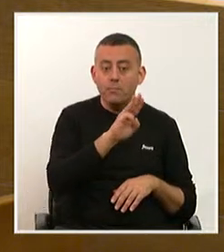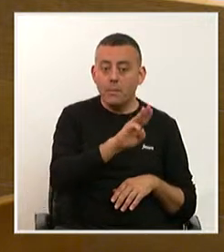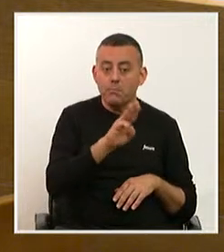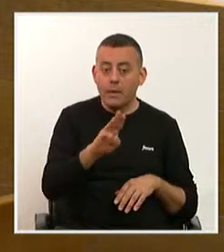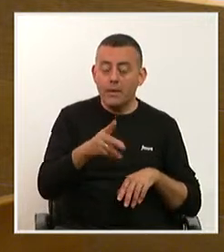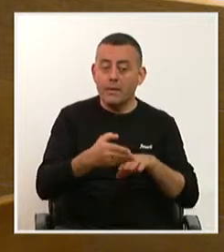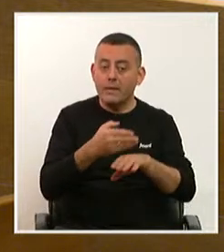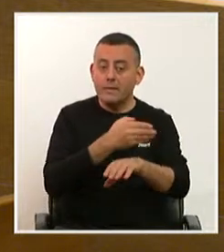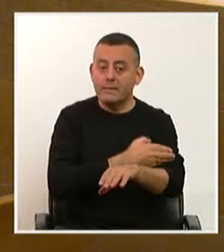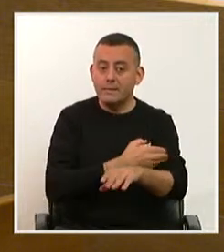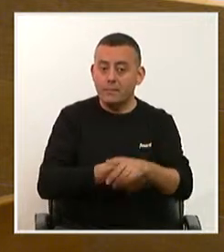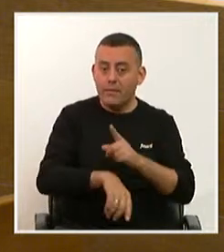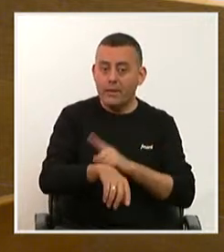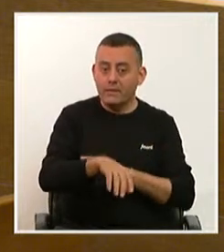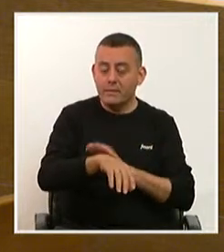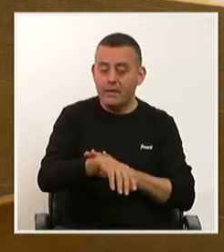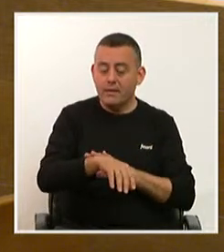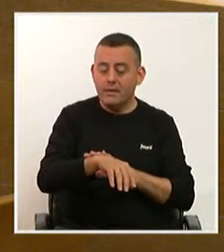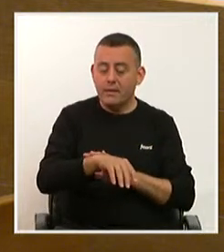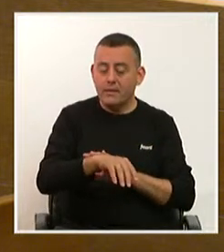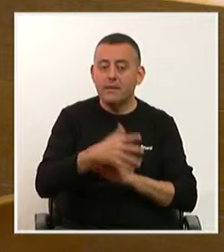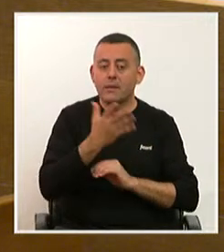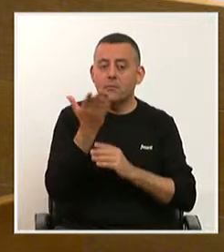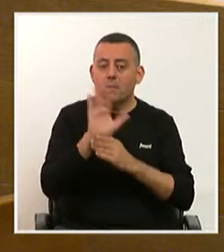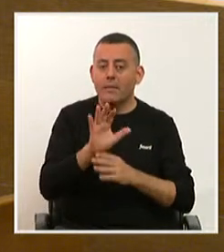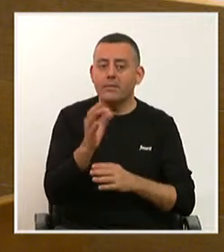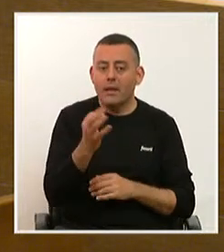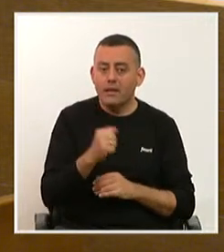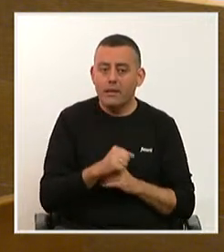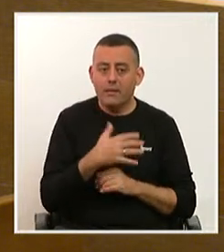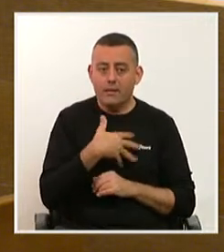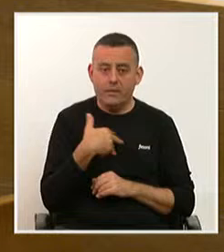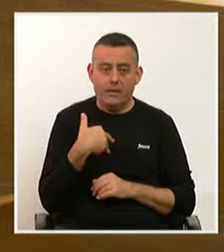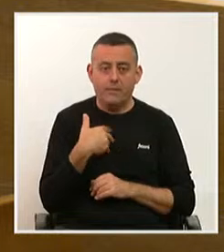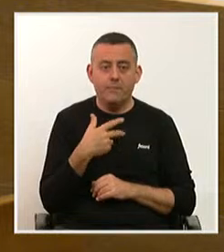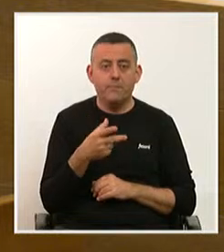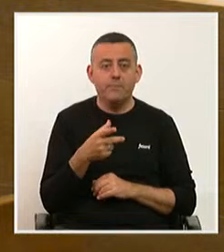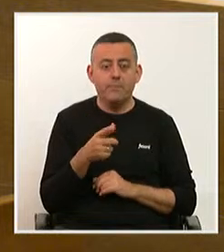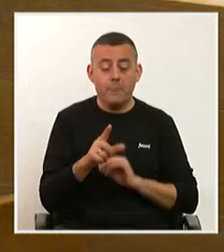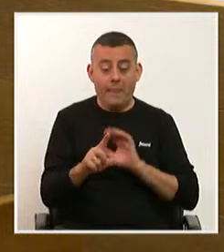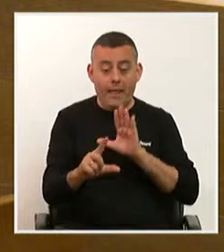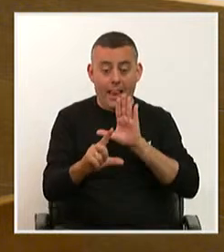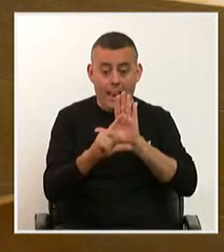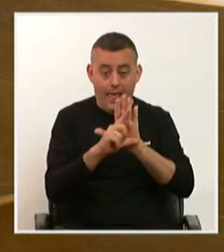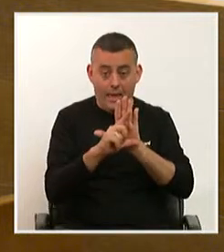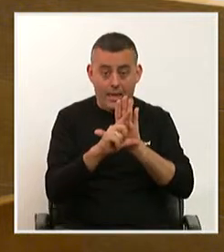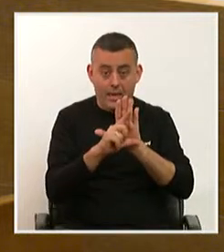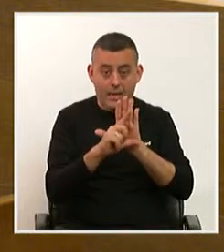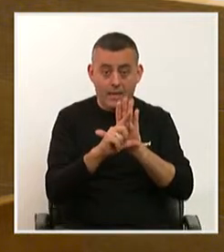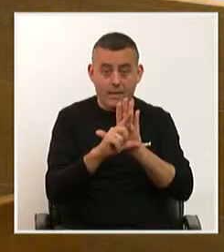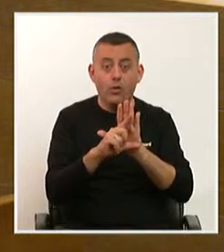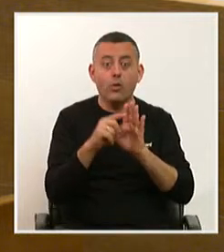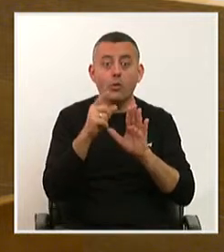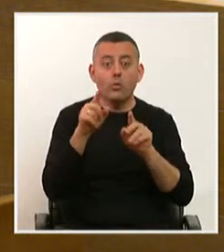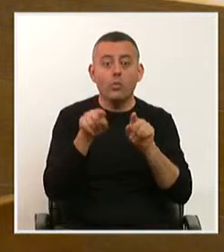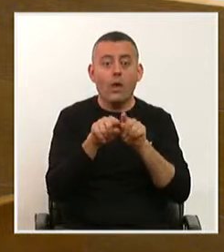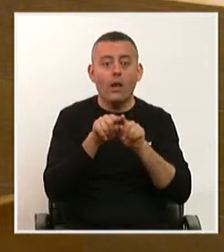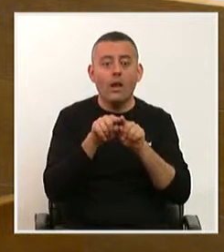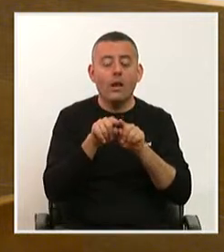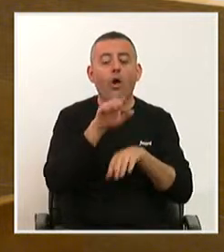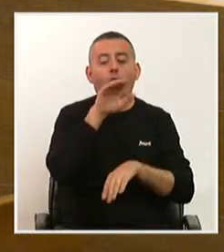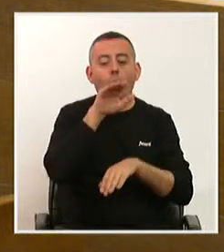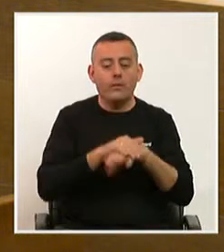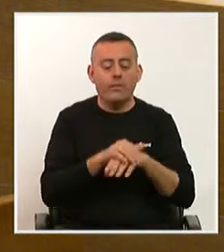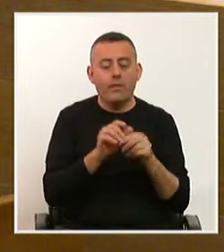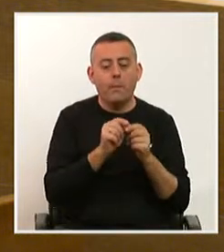derecha muy sencillo que sigan en vigor o mejor dicho que no apliquen la distancia de 850 Met de manera que las